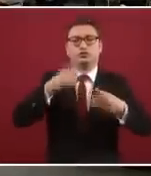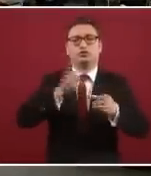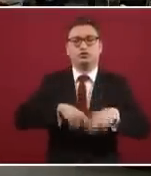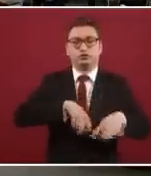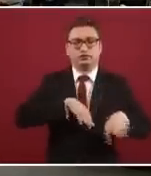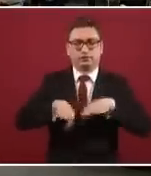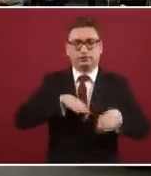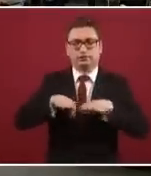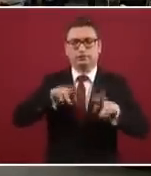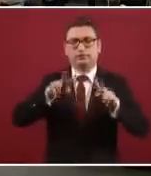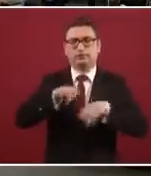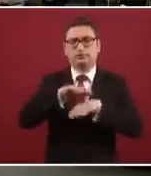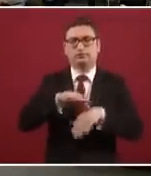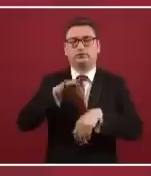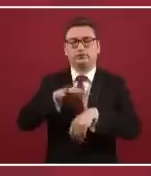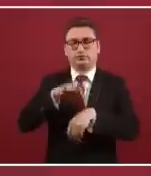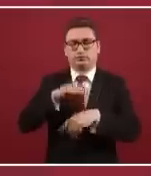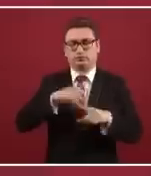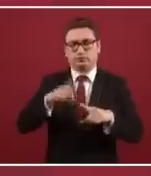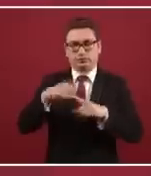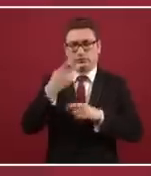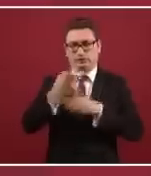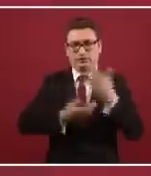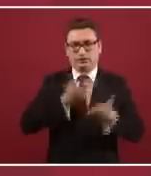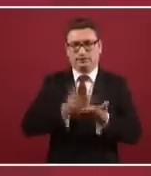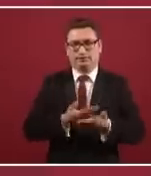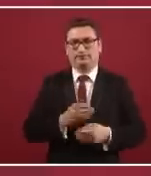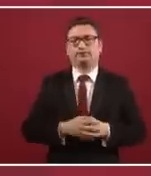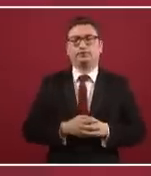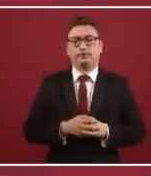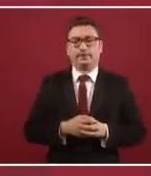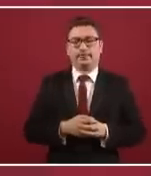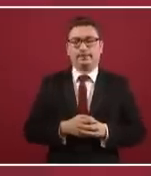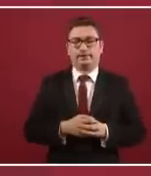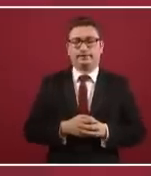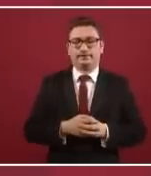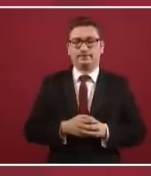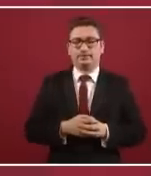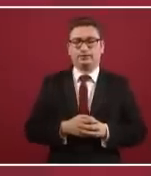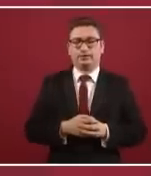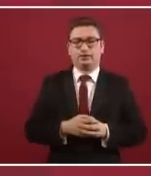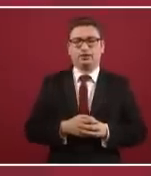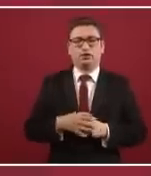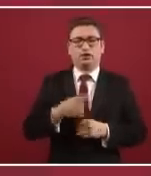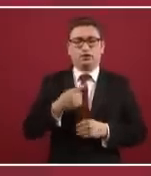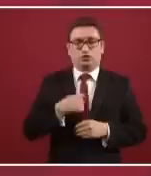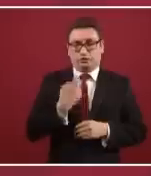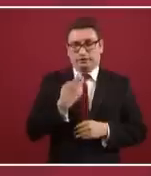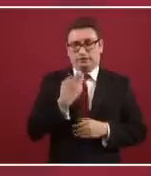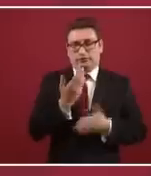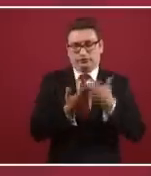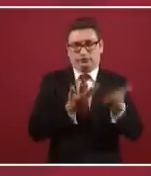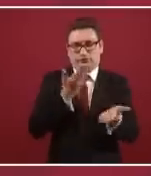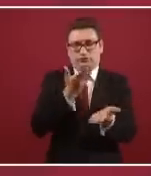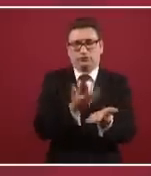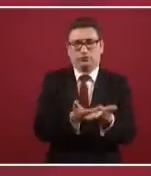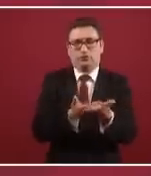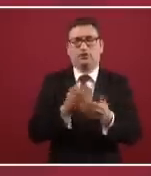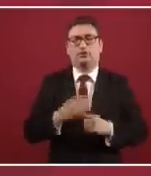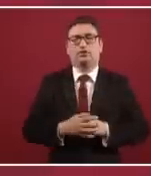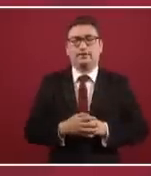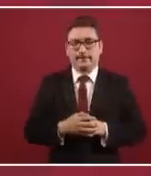es el planteamiento en general. Yo estoy proponiendo y